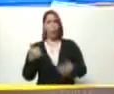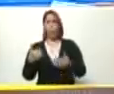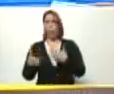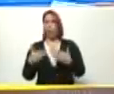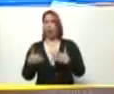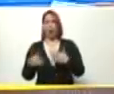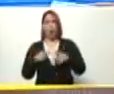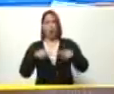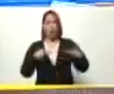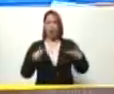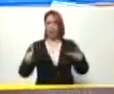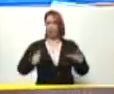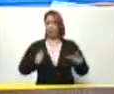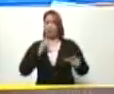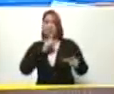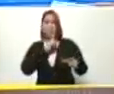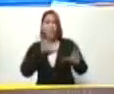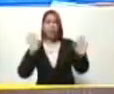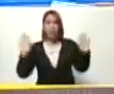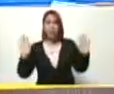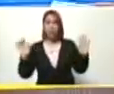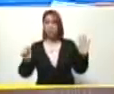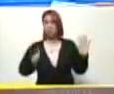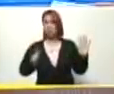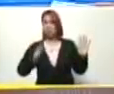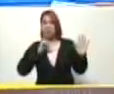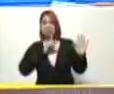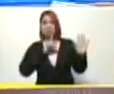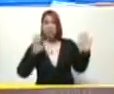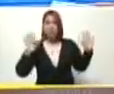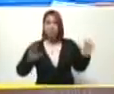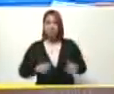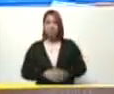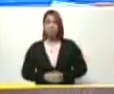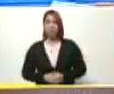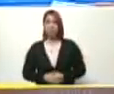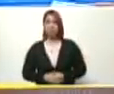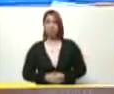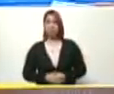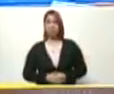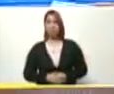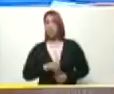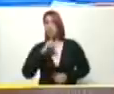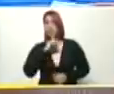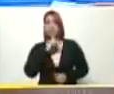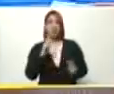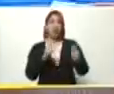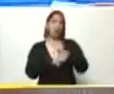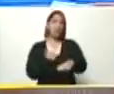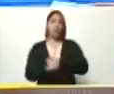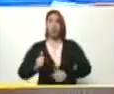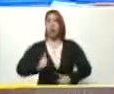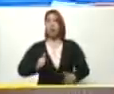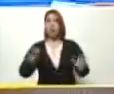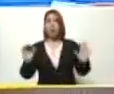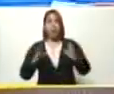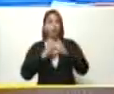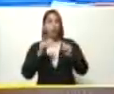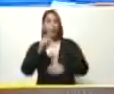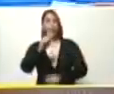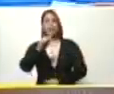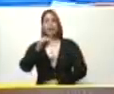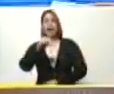quieran llamarse como se quieran llamar, se pongan el nombre que se pongan, todos los